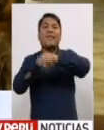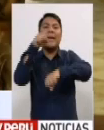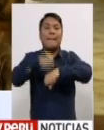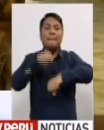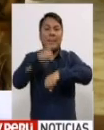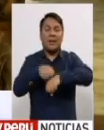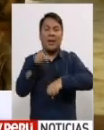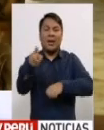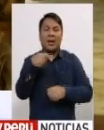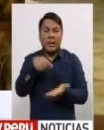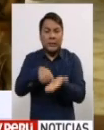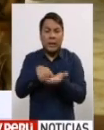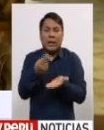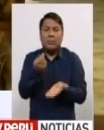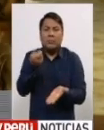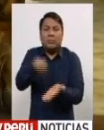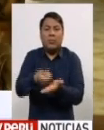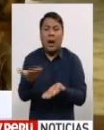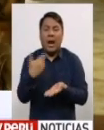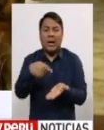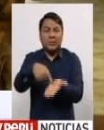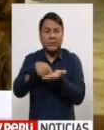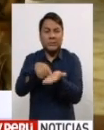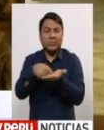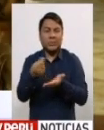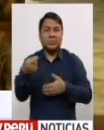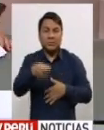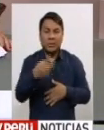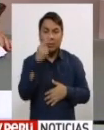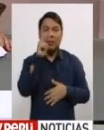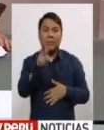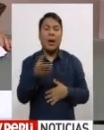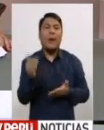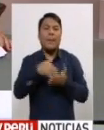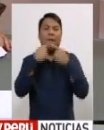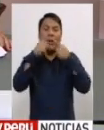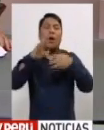ciudadano precisamente de este distrito. Con esta información volvemos a estudios, Paola.